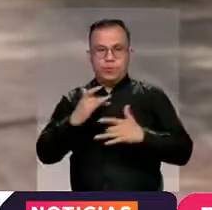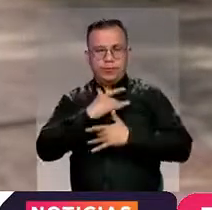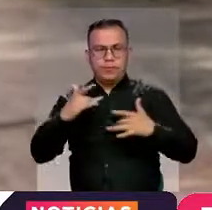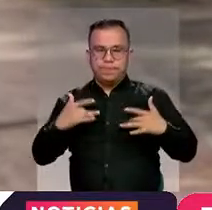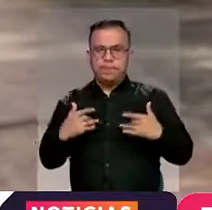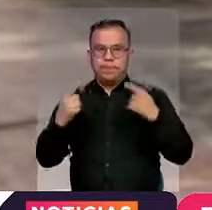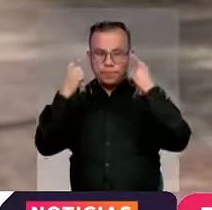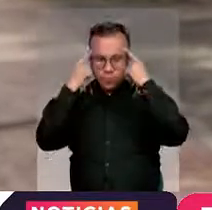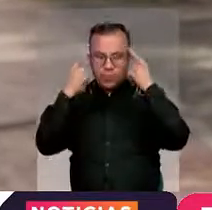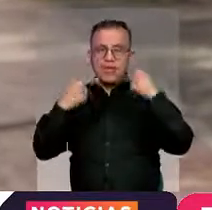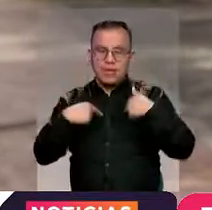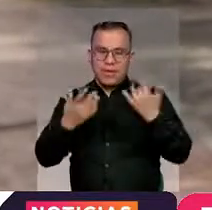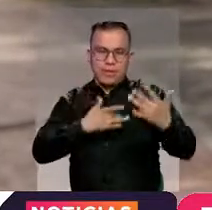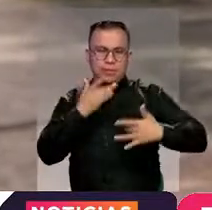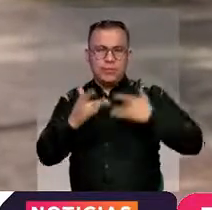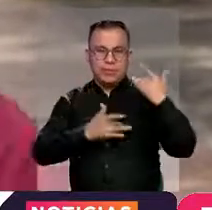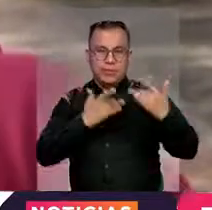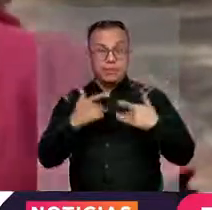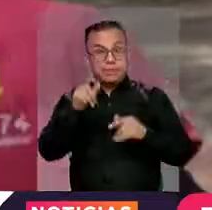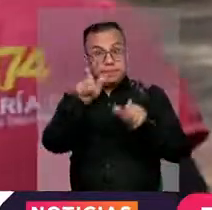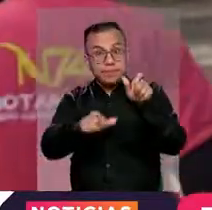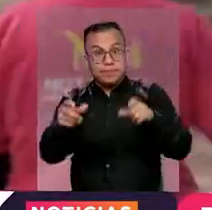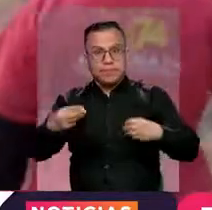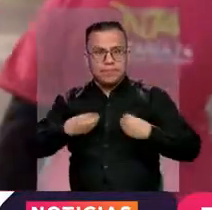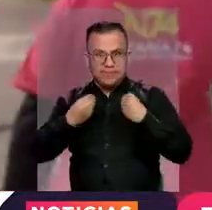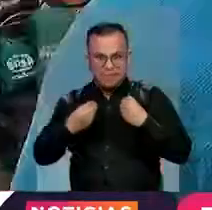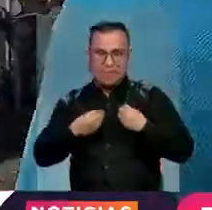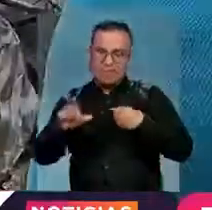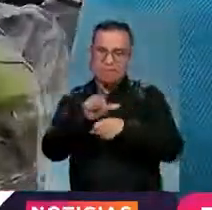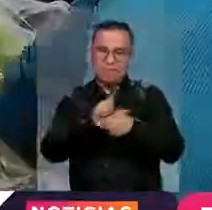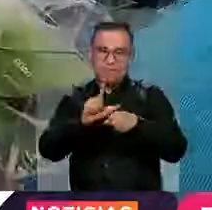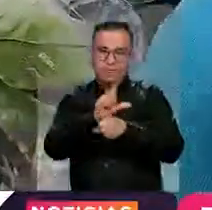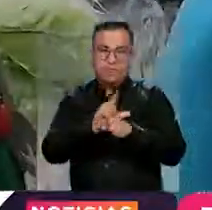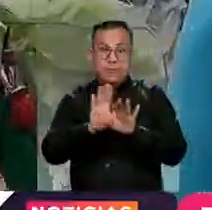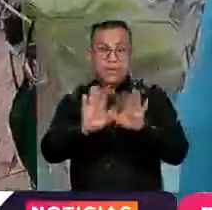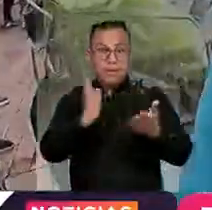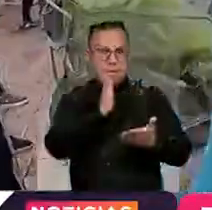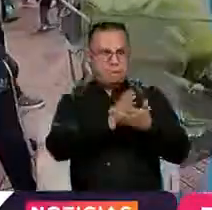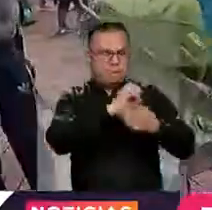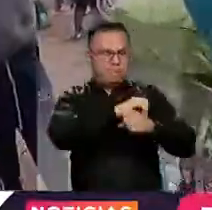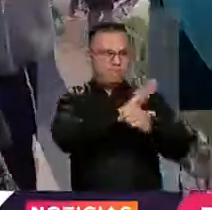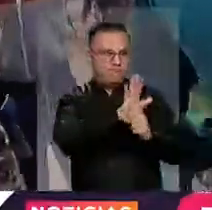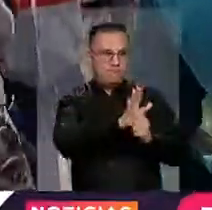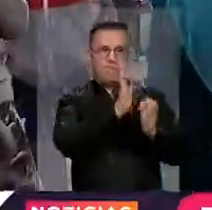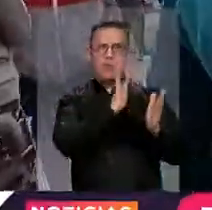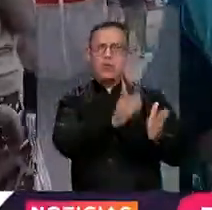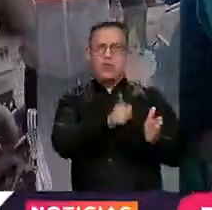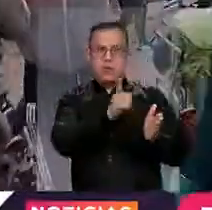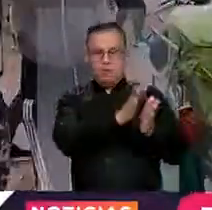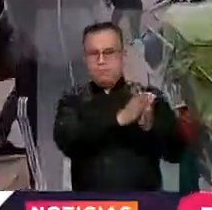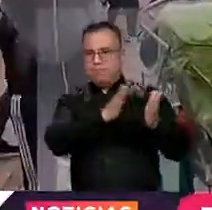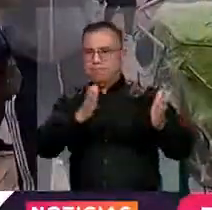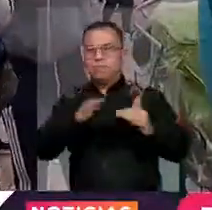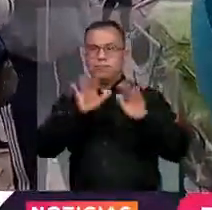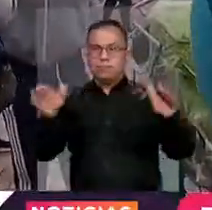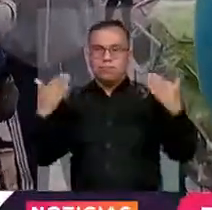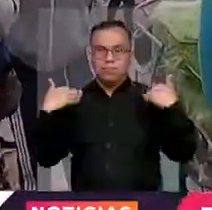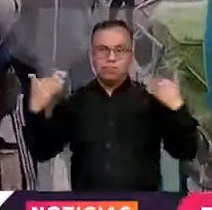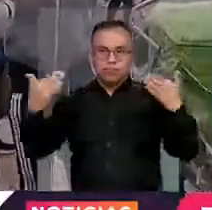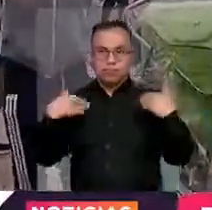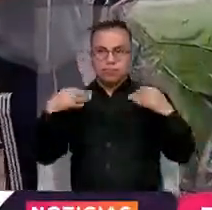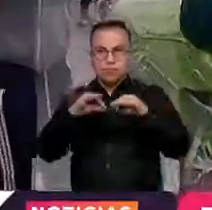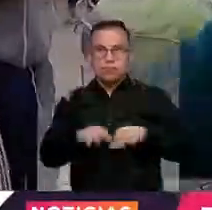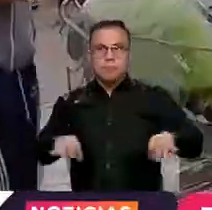salud física, mental y emocional de los habitantes de nuestra localidad. Tras la pandemia por COVID-19, la importancia de ejercitarse es